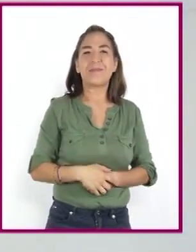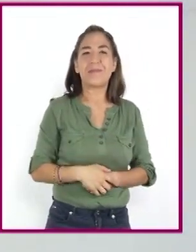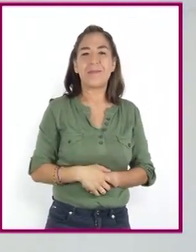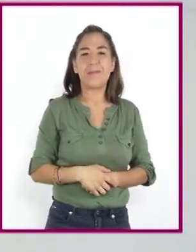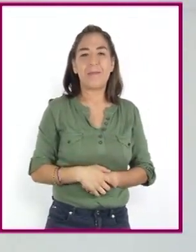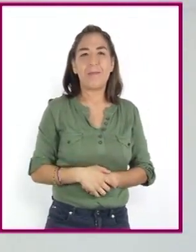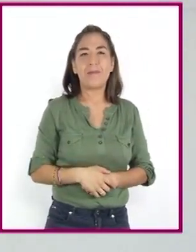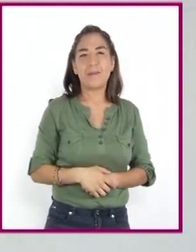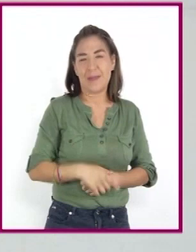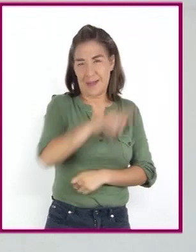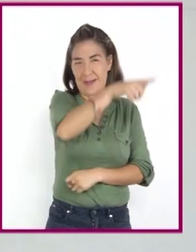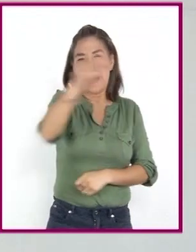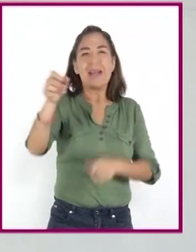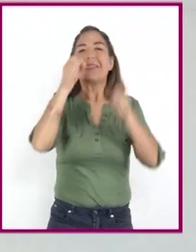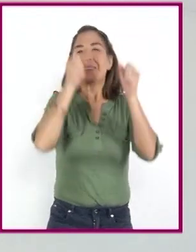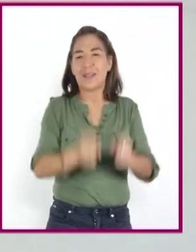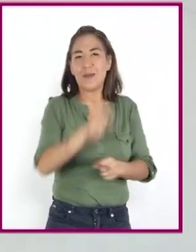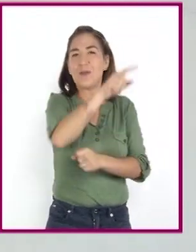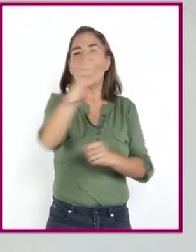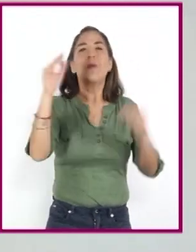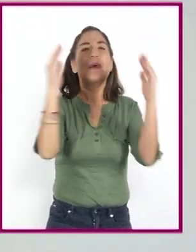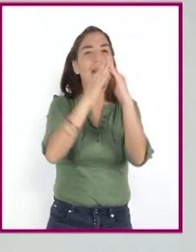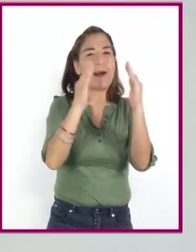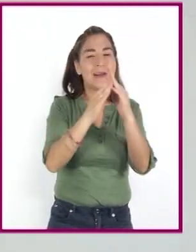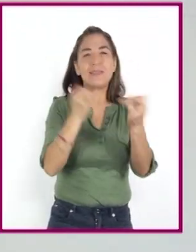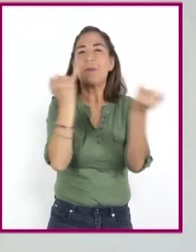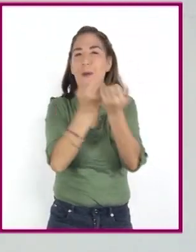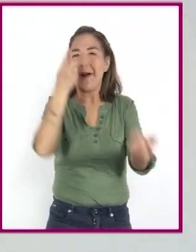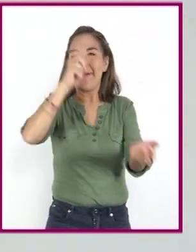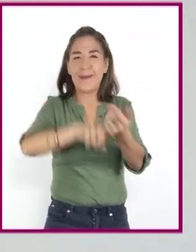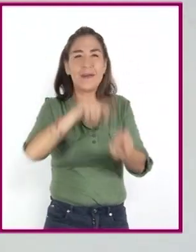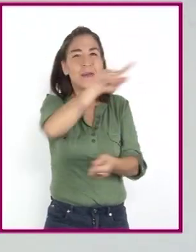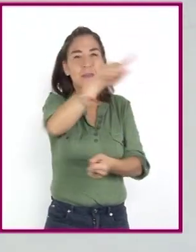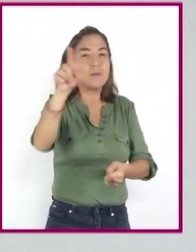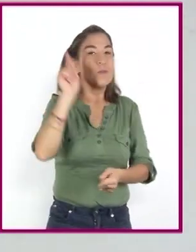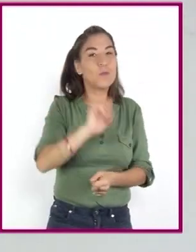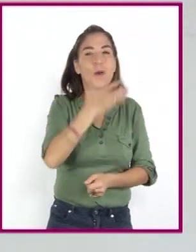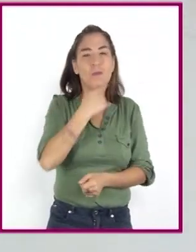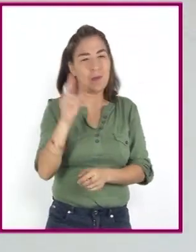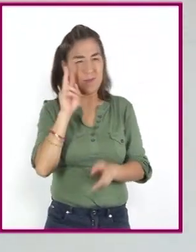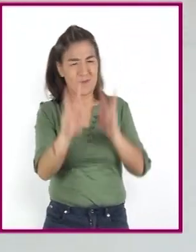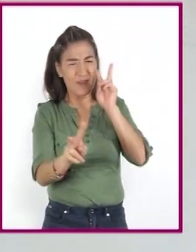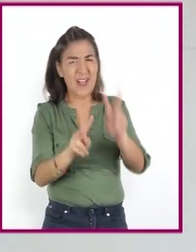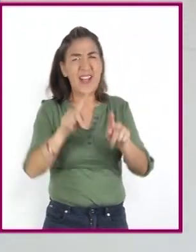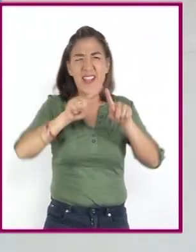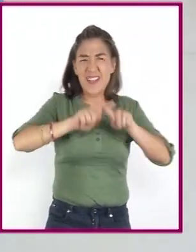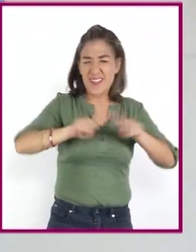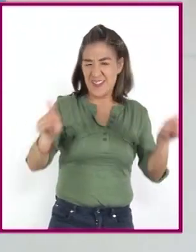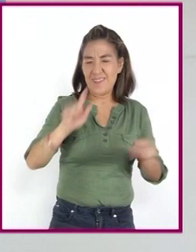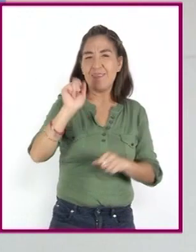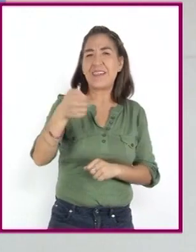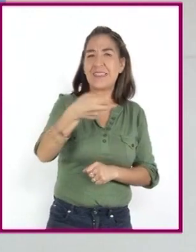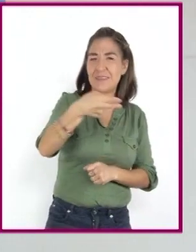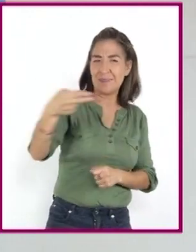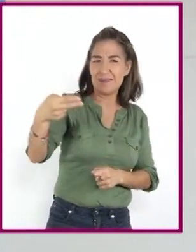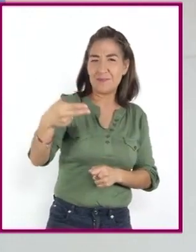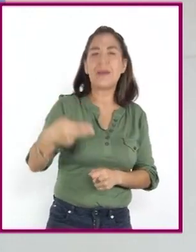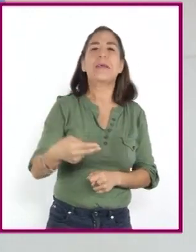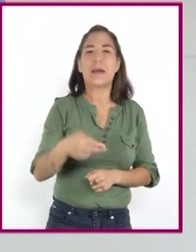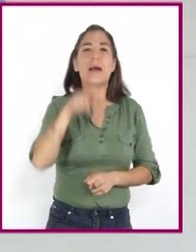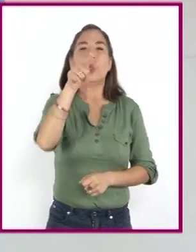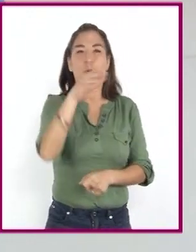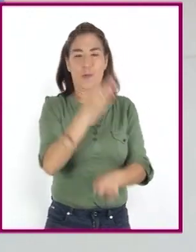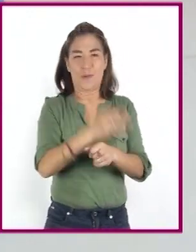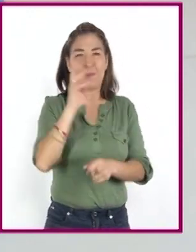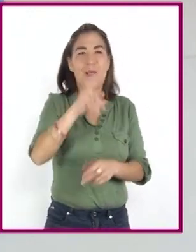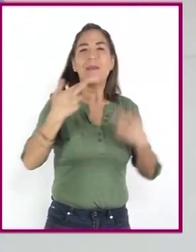Supongo que allá donde están, muchas y muchos de ustedes también notaron esta diferencia. Como pudieron ver, En